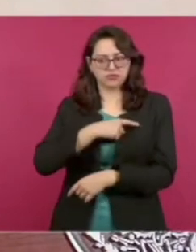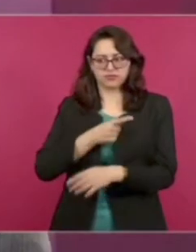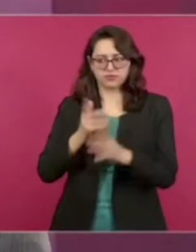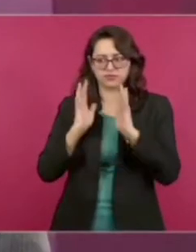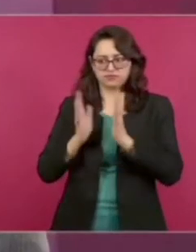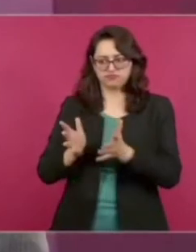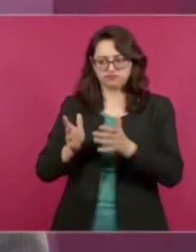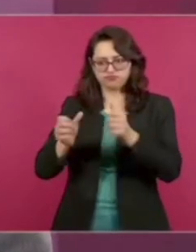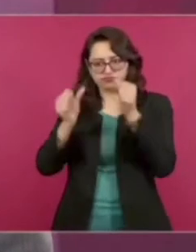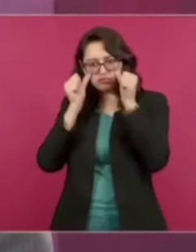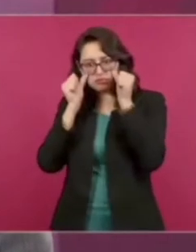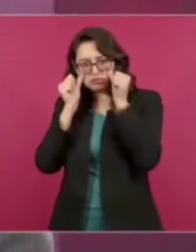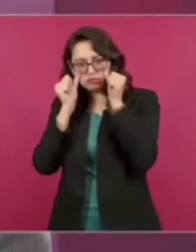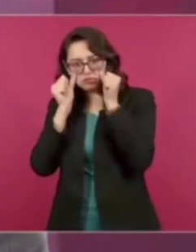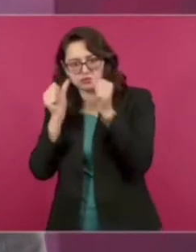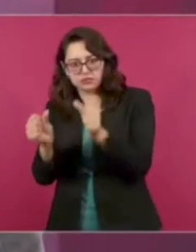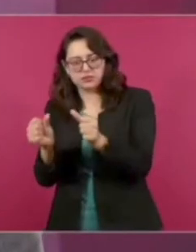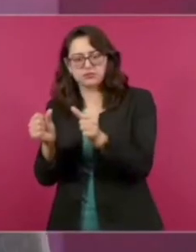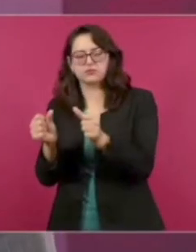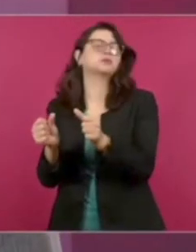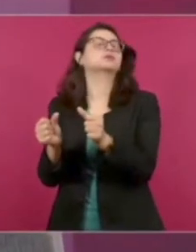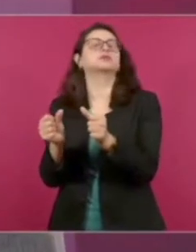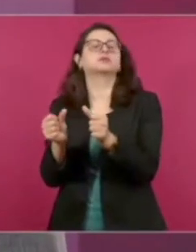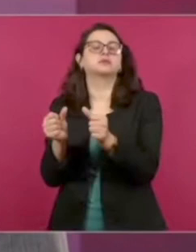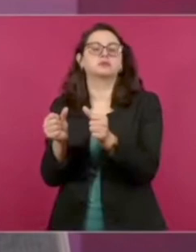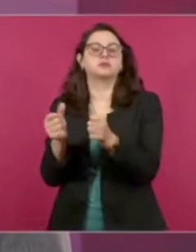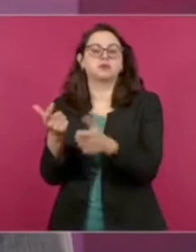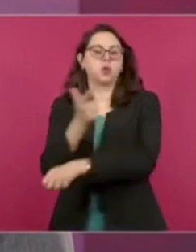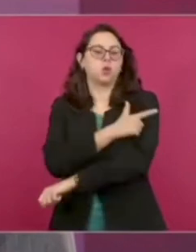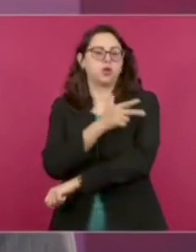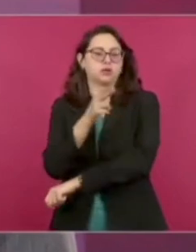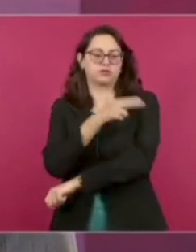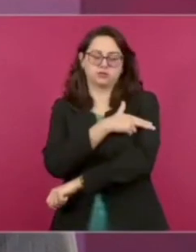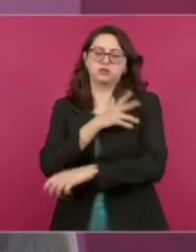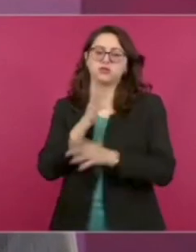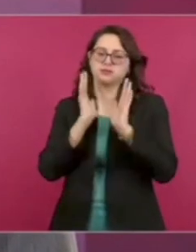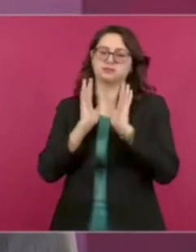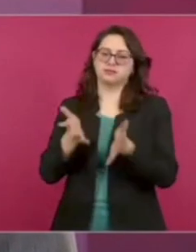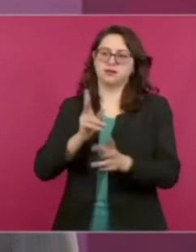Ya está la Guardia Nacional